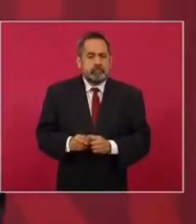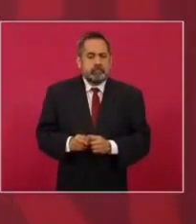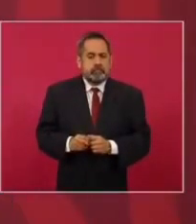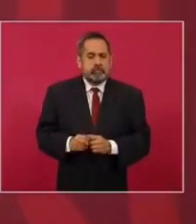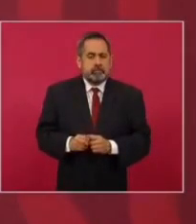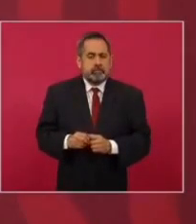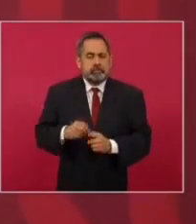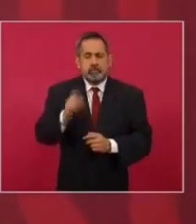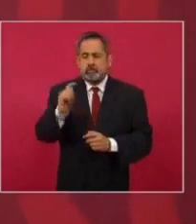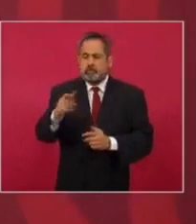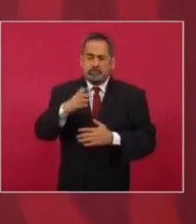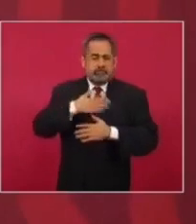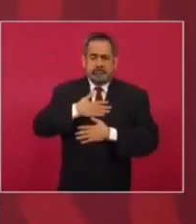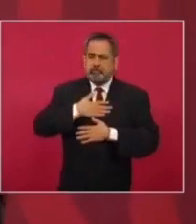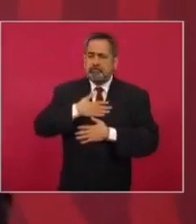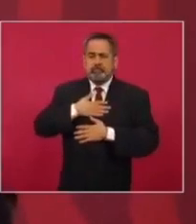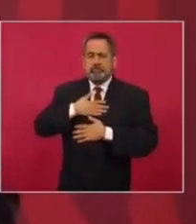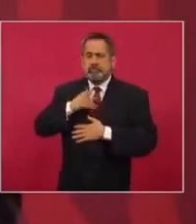independencia